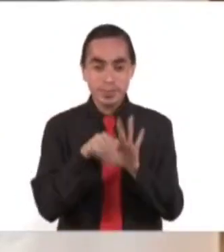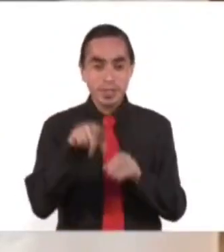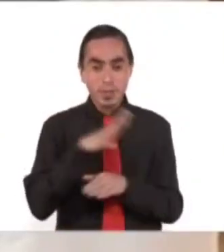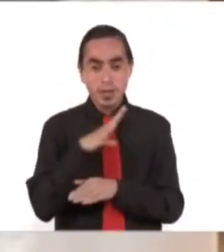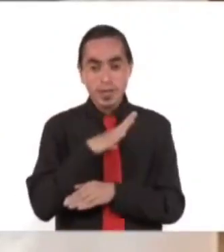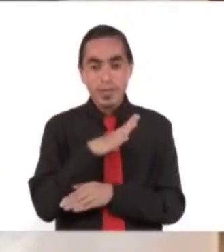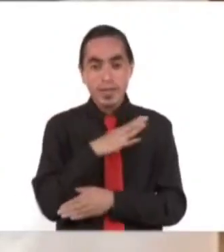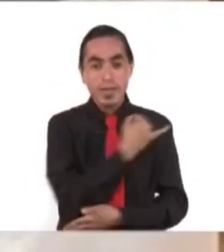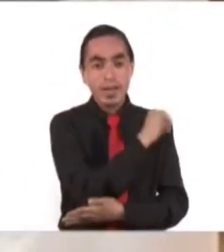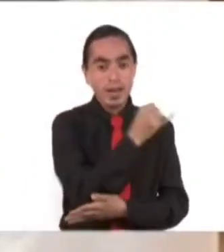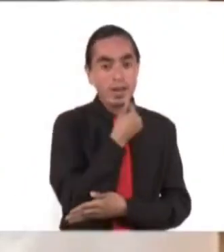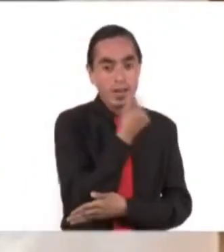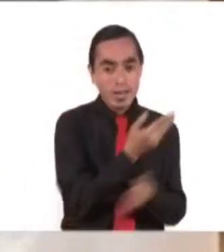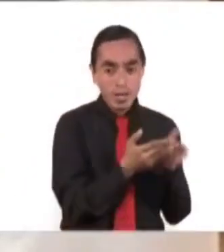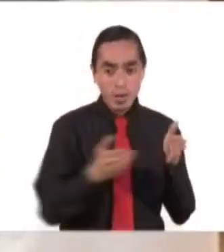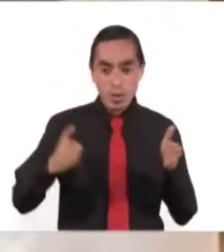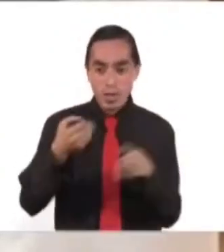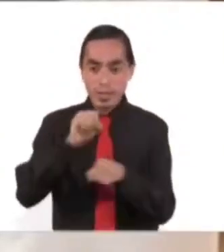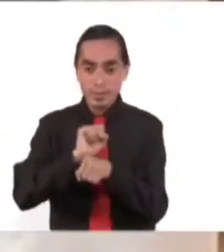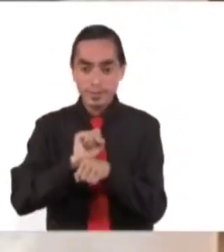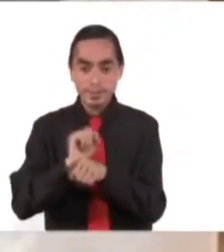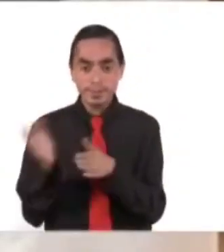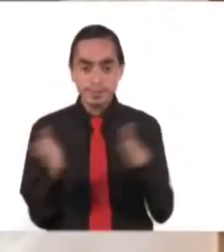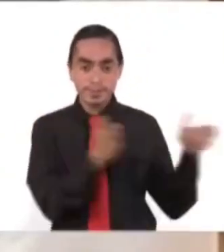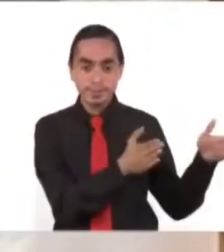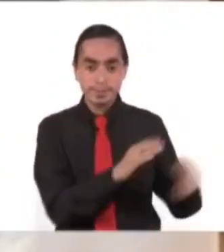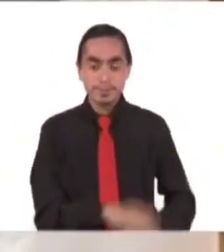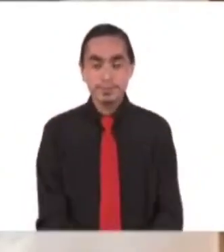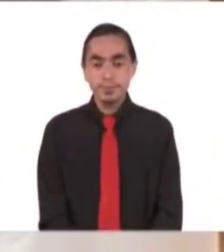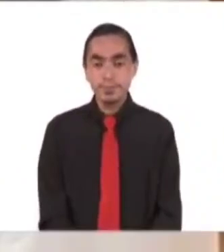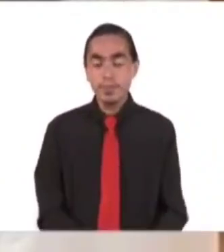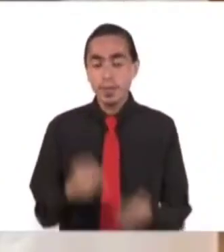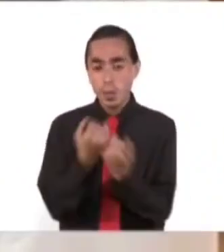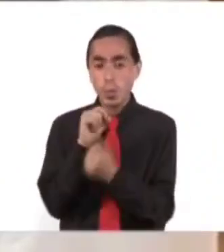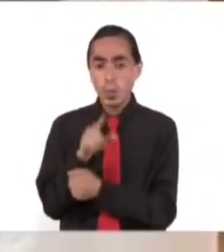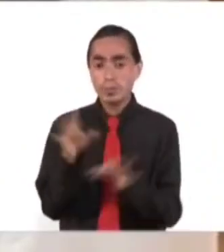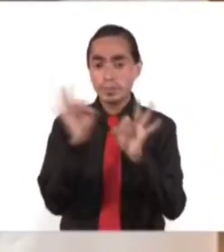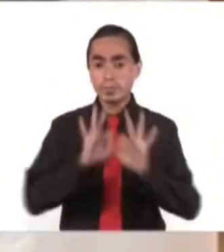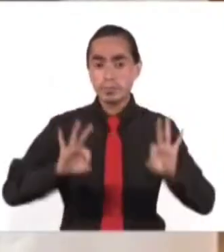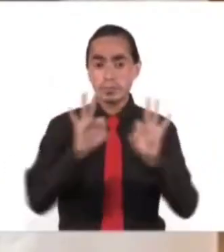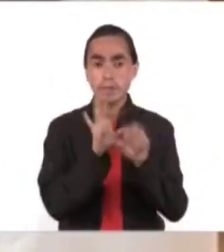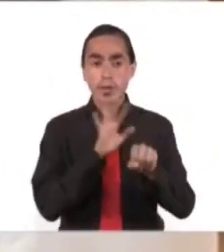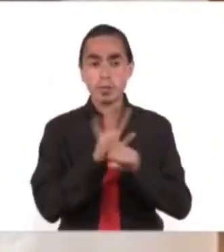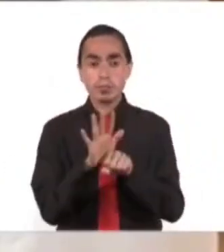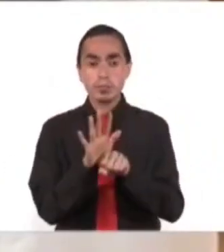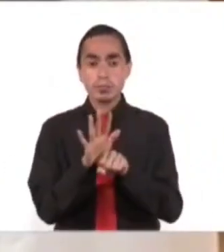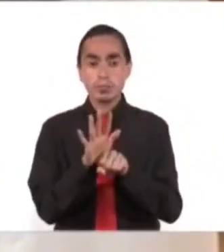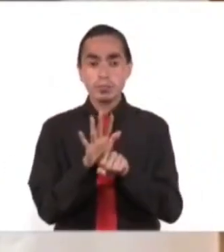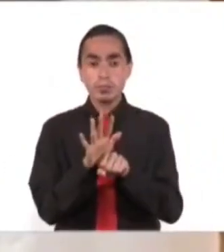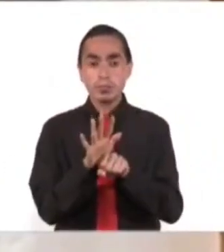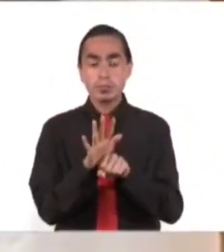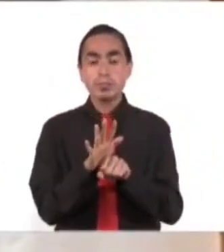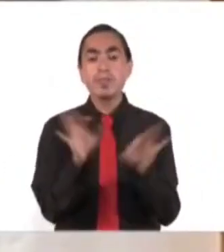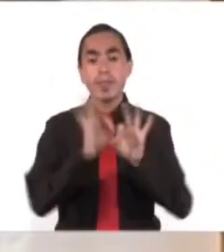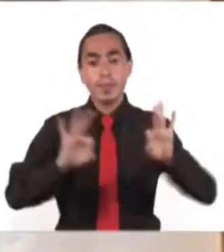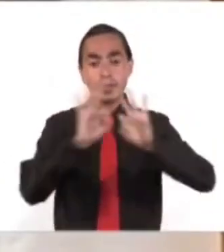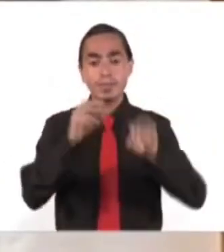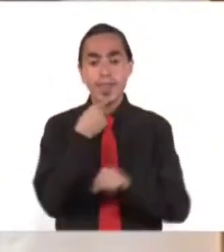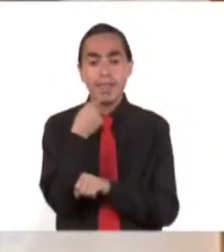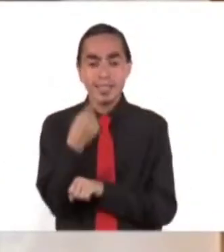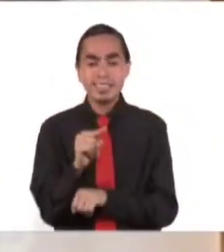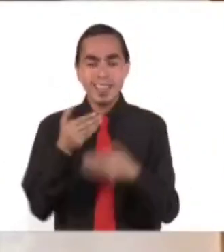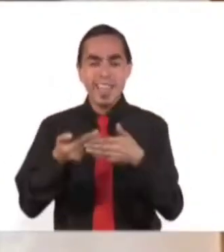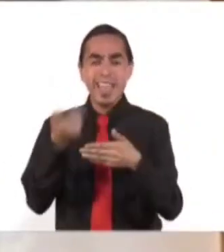desde preescolar hasta secundaria. También es importante decirles que desde